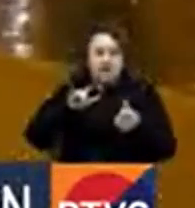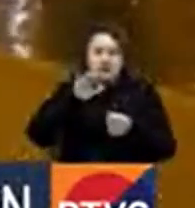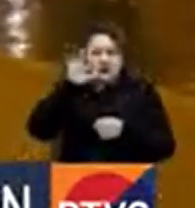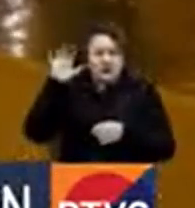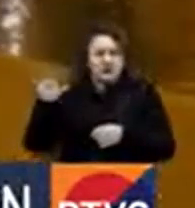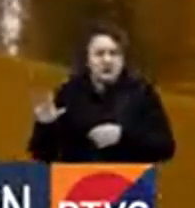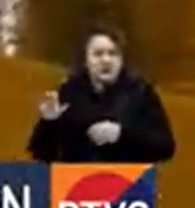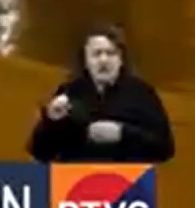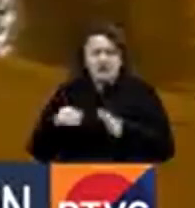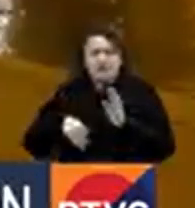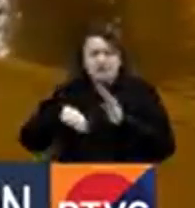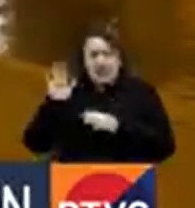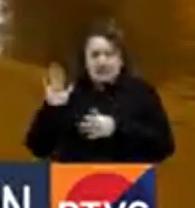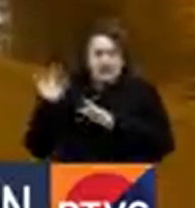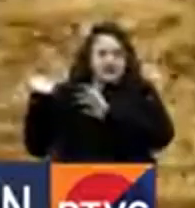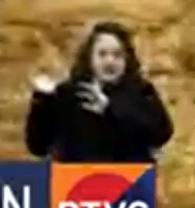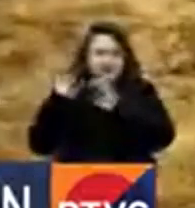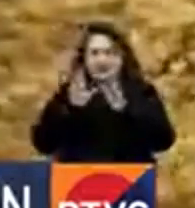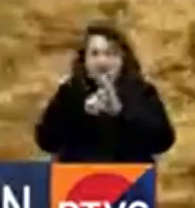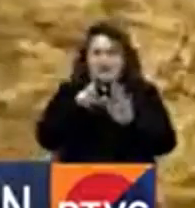más personas indocumentadas salen.